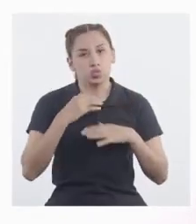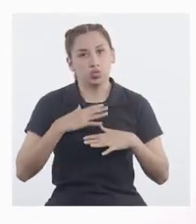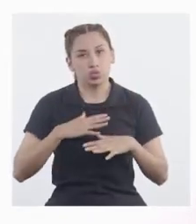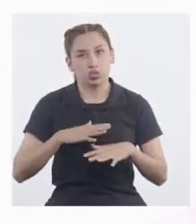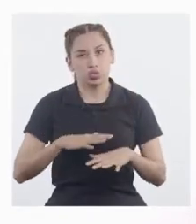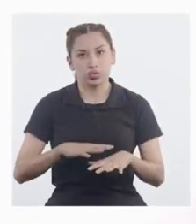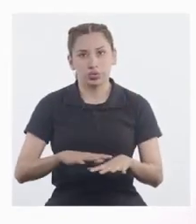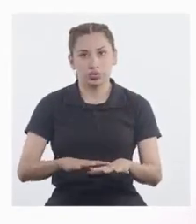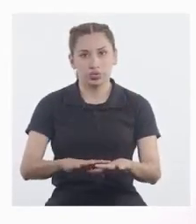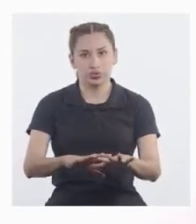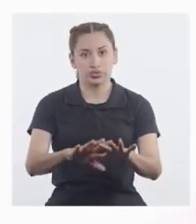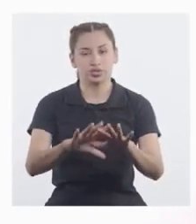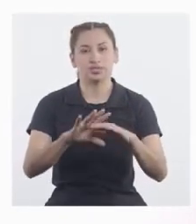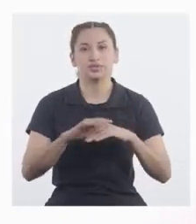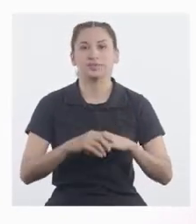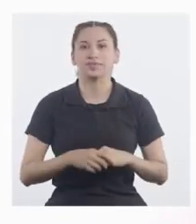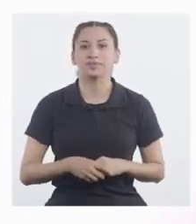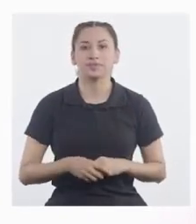Y botamos.